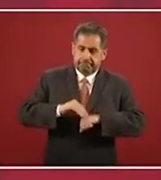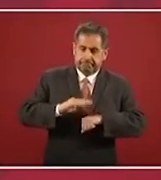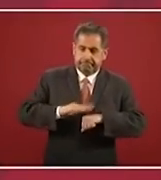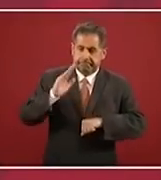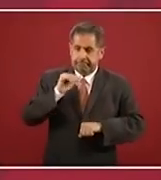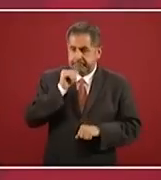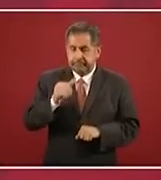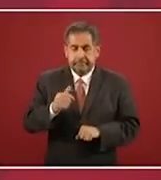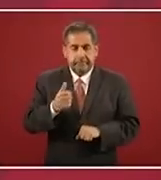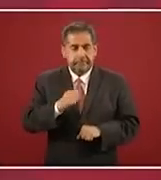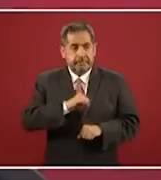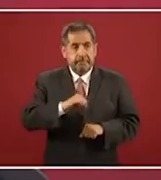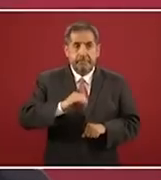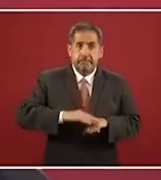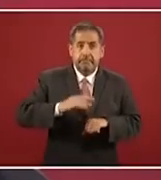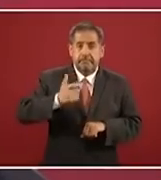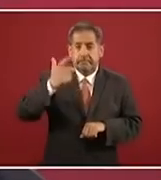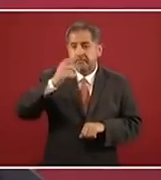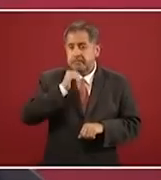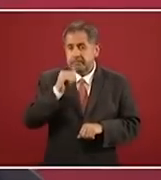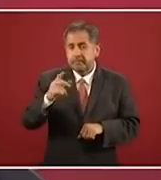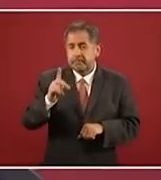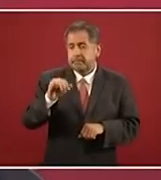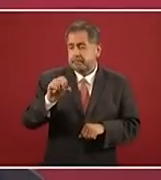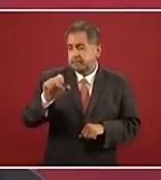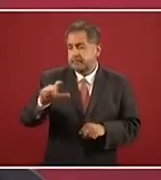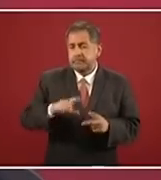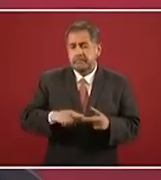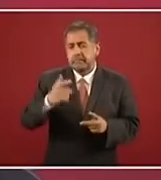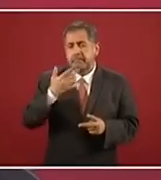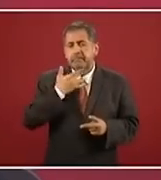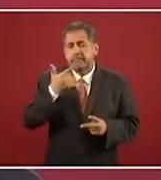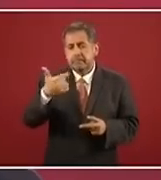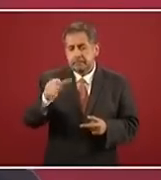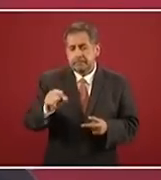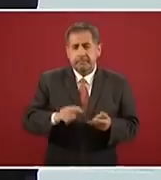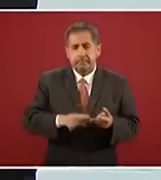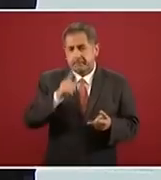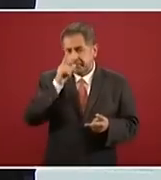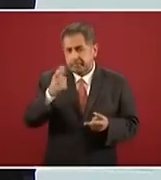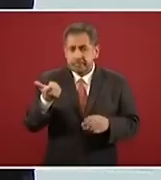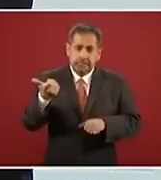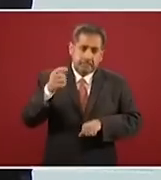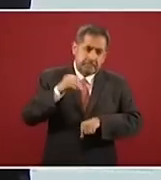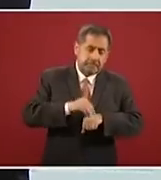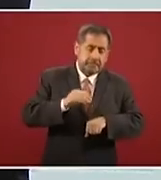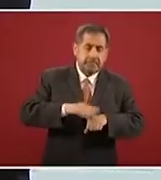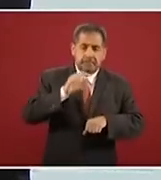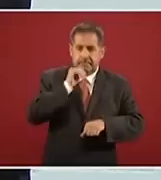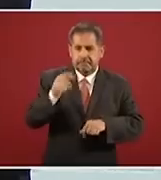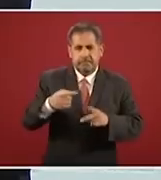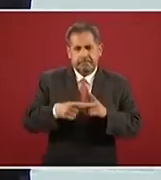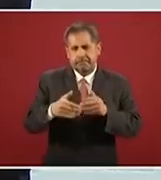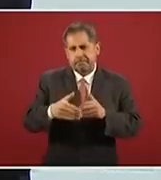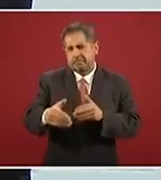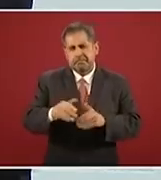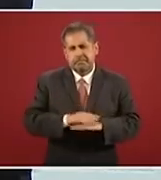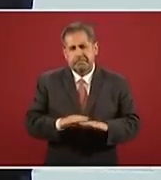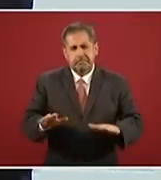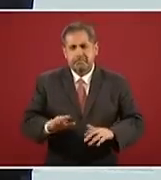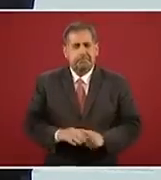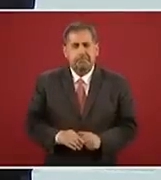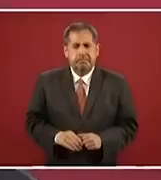el diesel del gas la luz al inicio de año